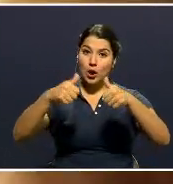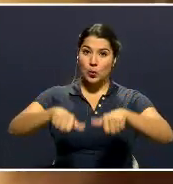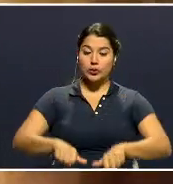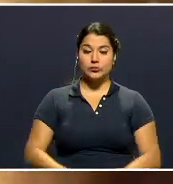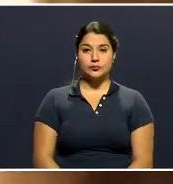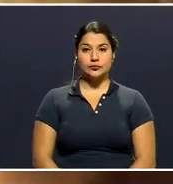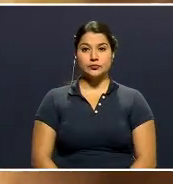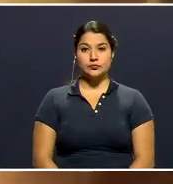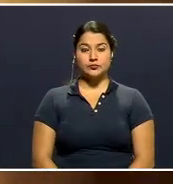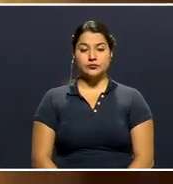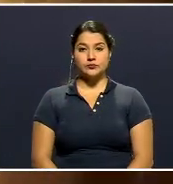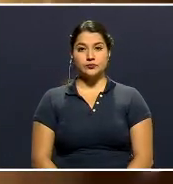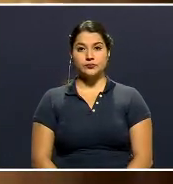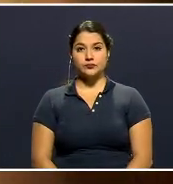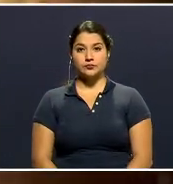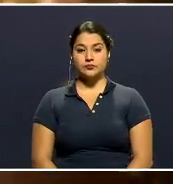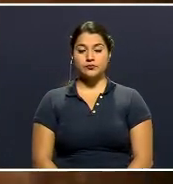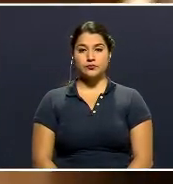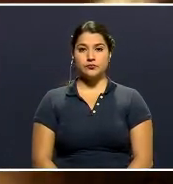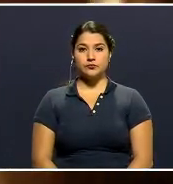puerto.